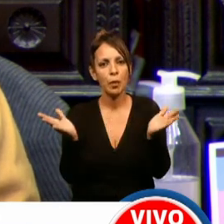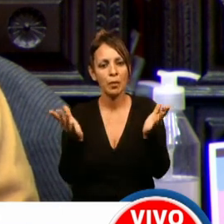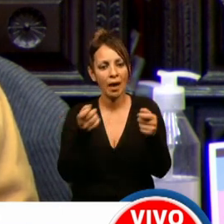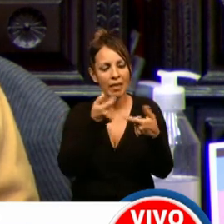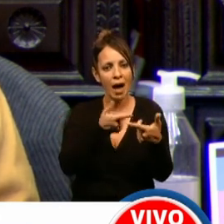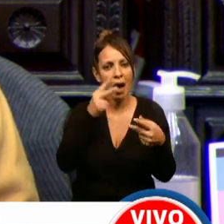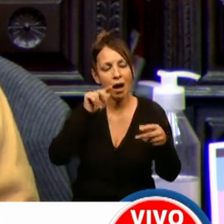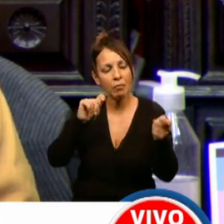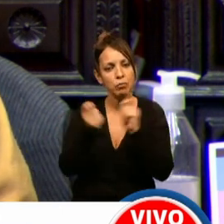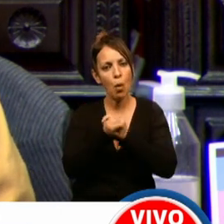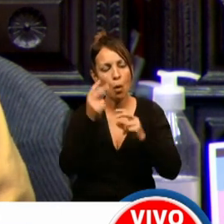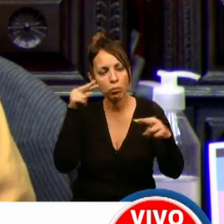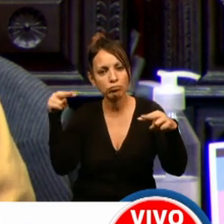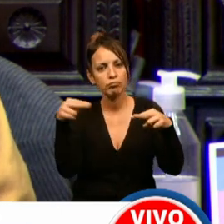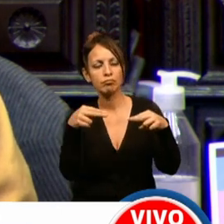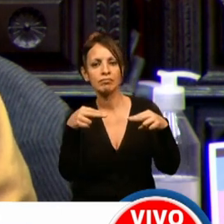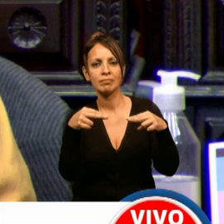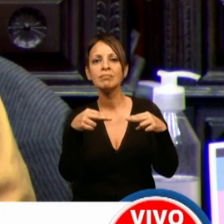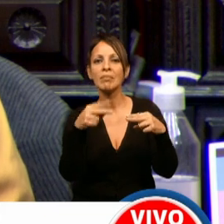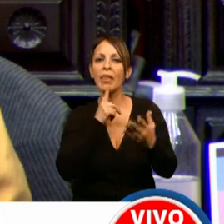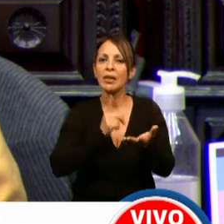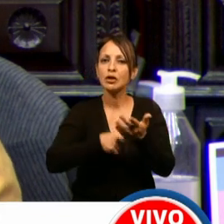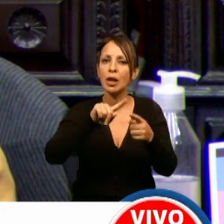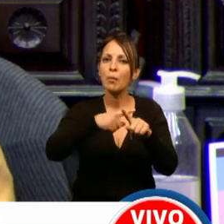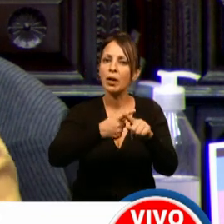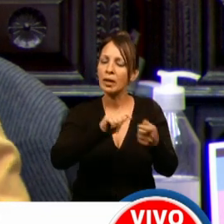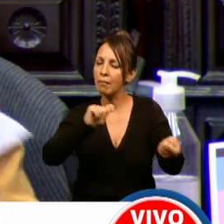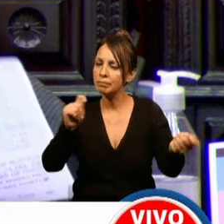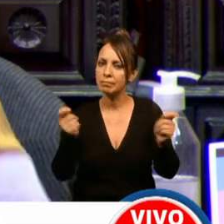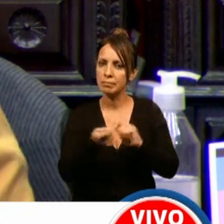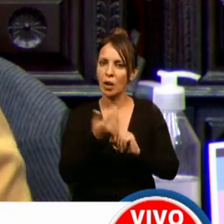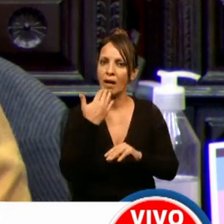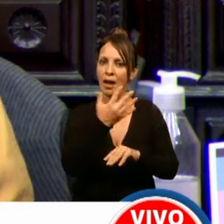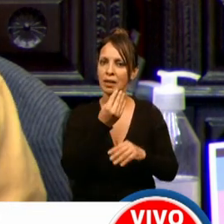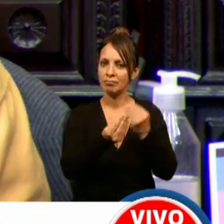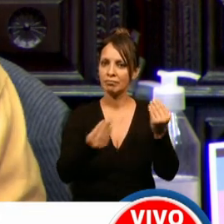esa mirada dentro de las políticas que se toma o de las decisiones políticas que se toman